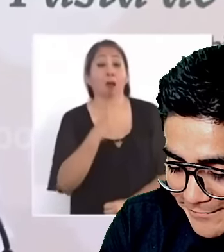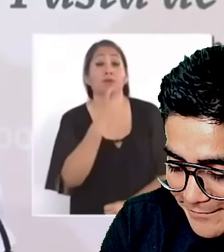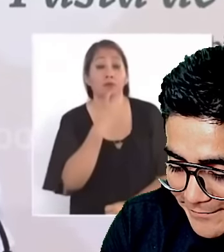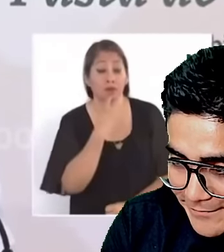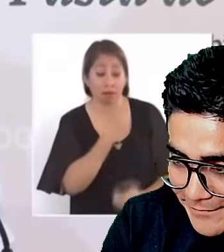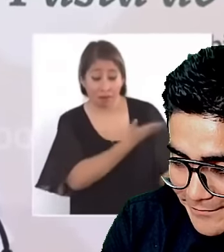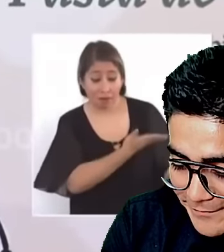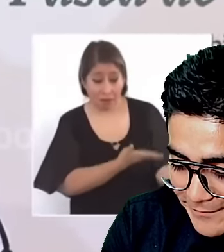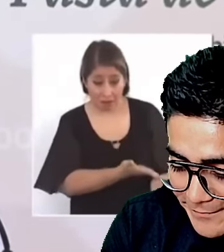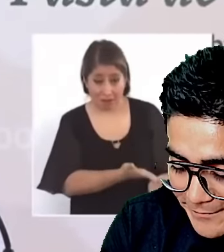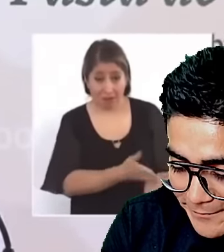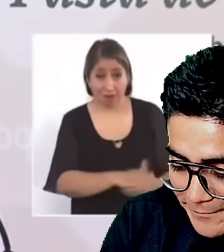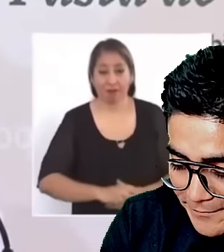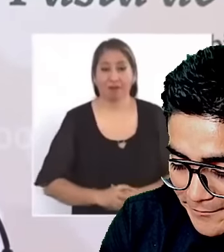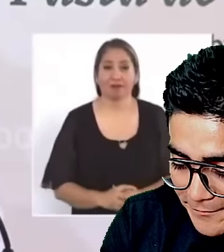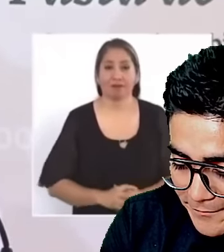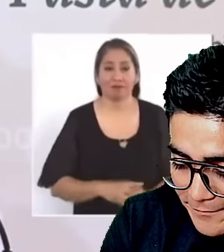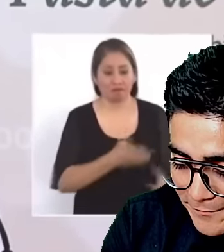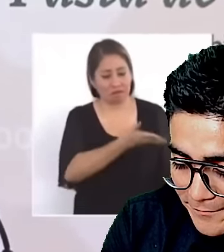López Obrador